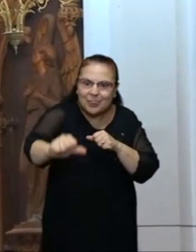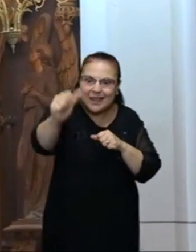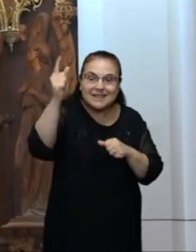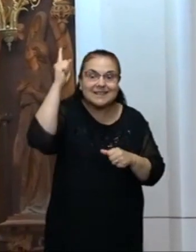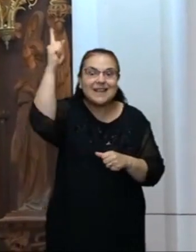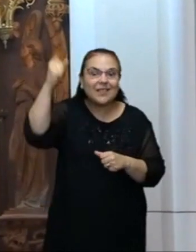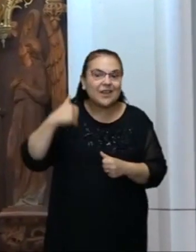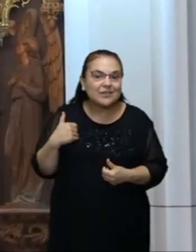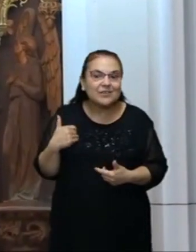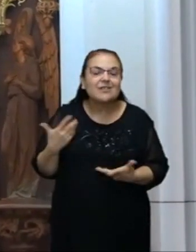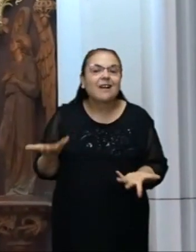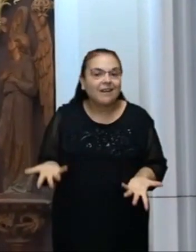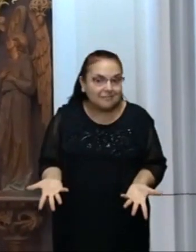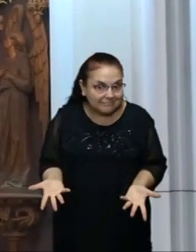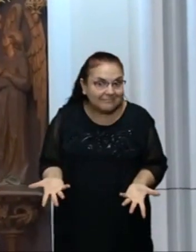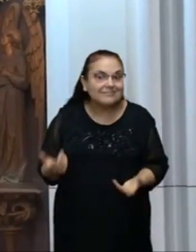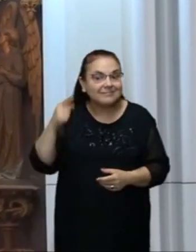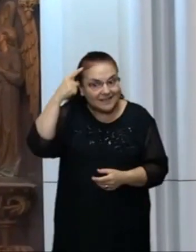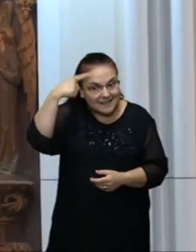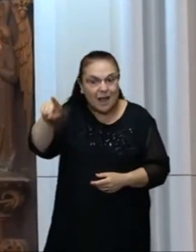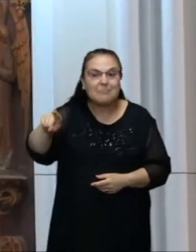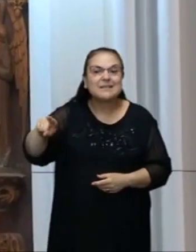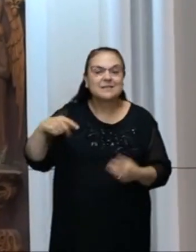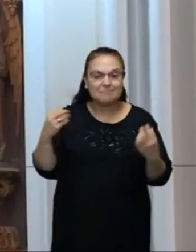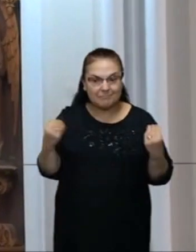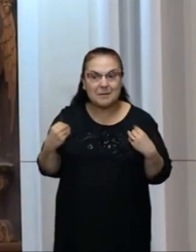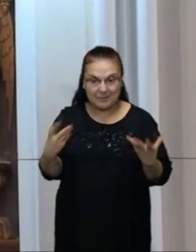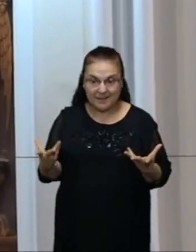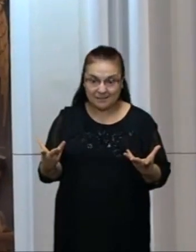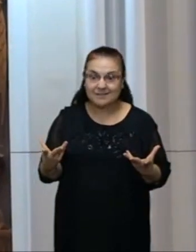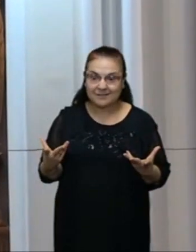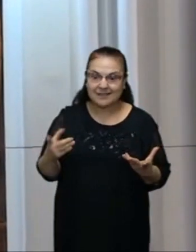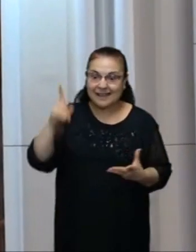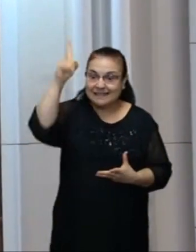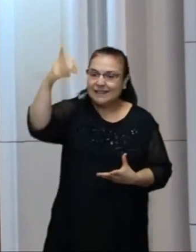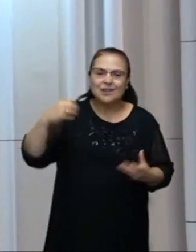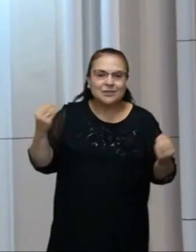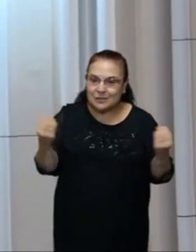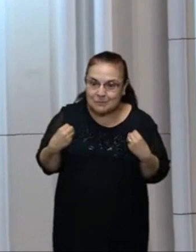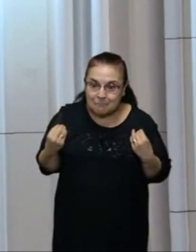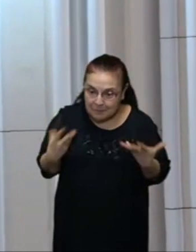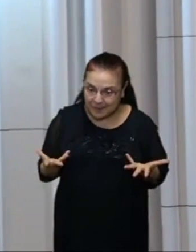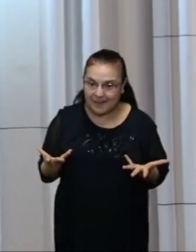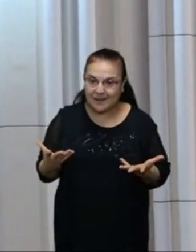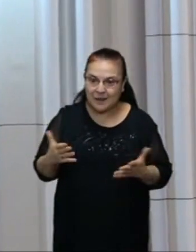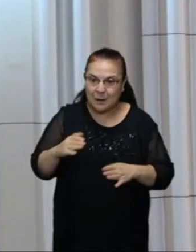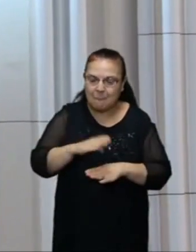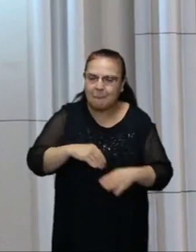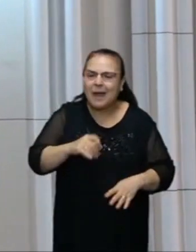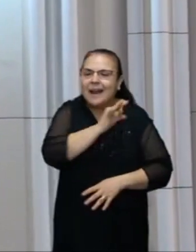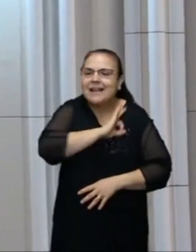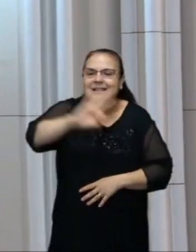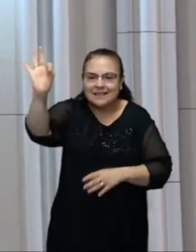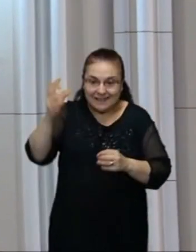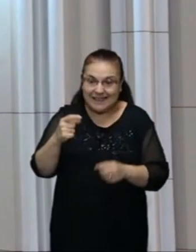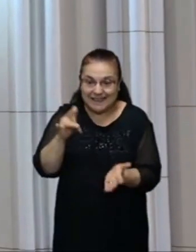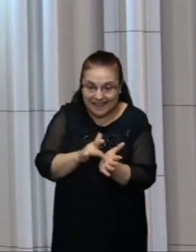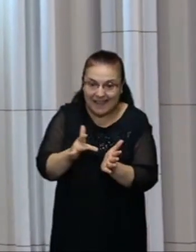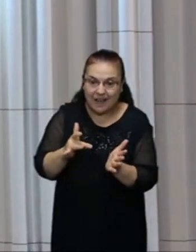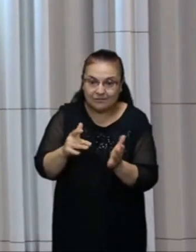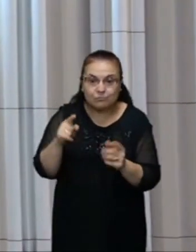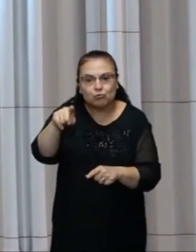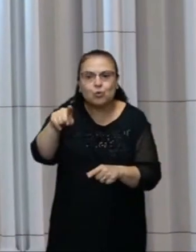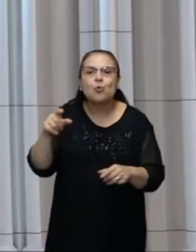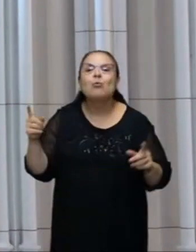es querer, lo que es vivir. Y a Dios hay que vivirle para el día que te encuentres con decir, Señor, yo quiero